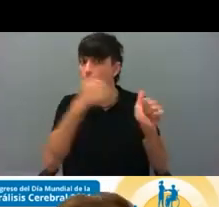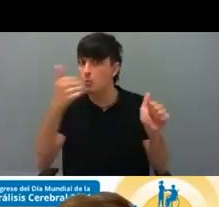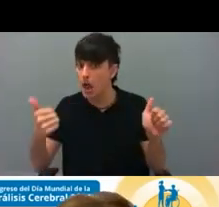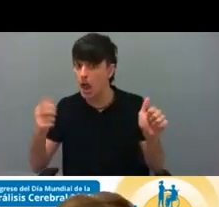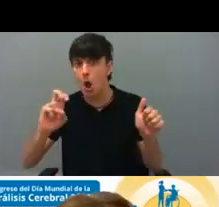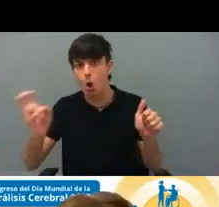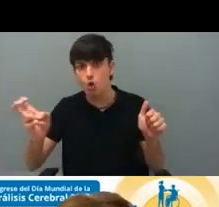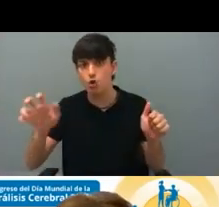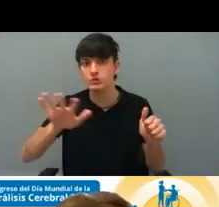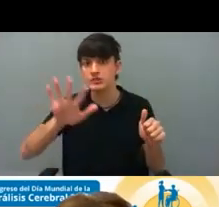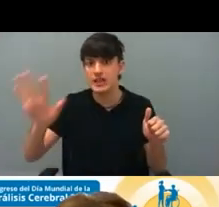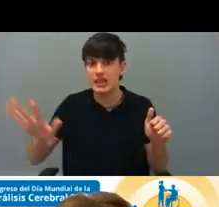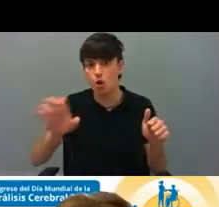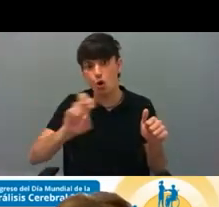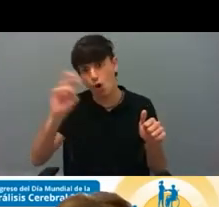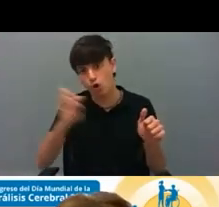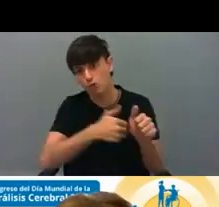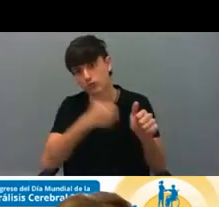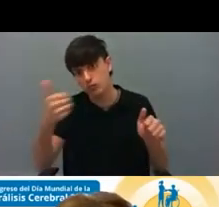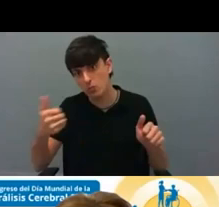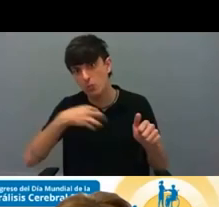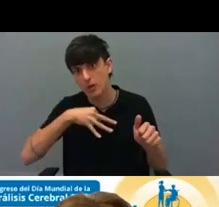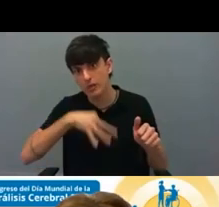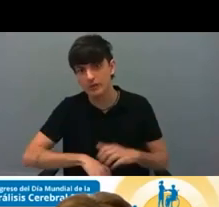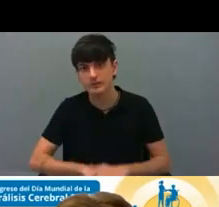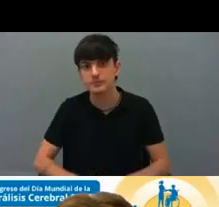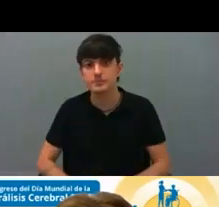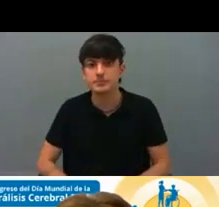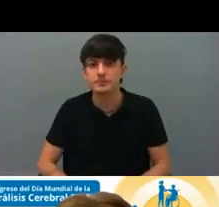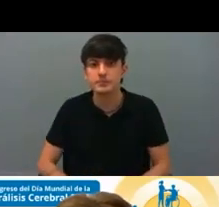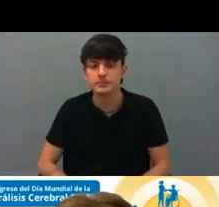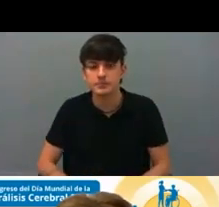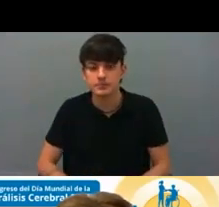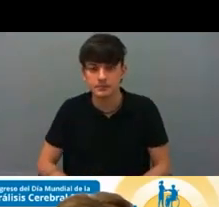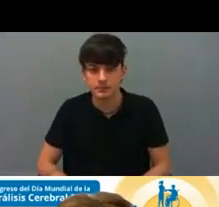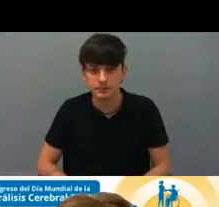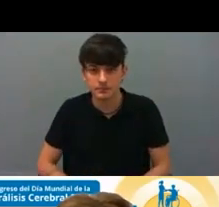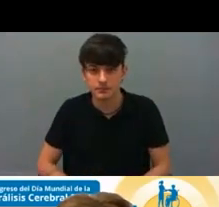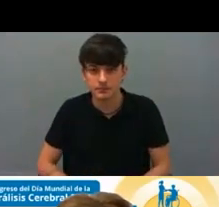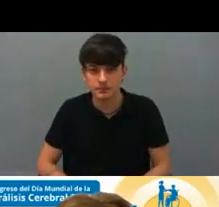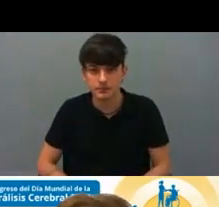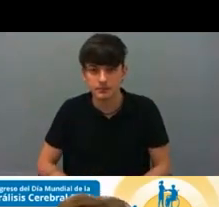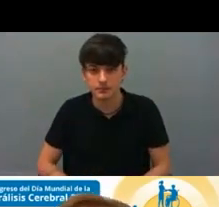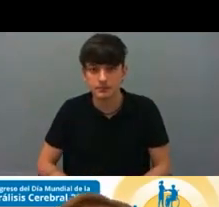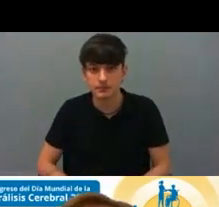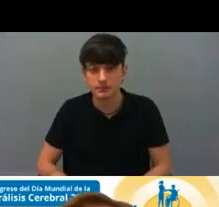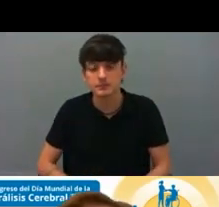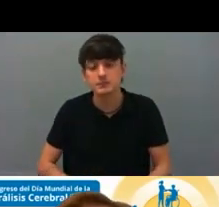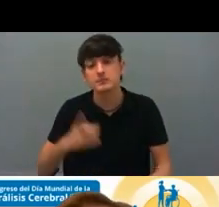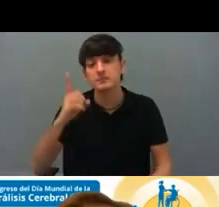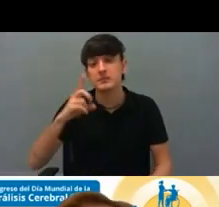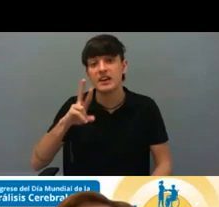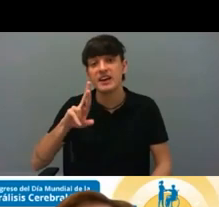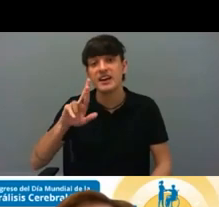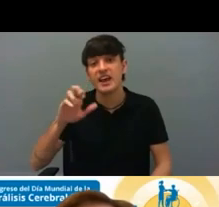sitios, en este caso pues a lo mejor atiende a la respuesta de Regina, pero también a lo que